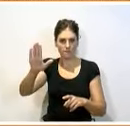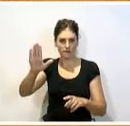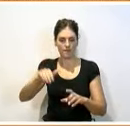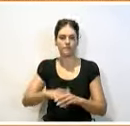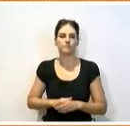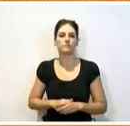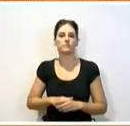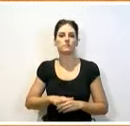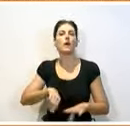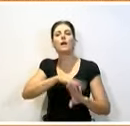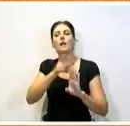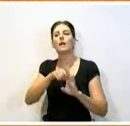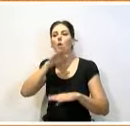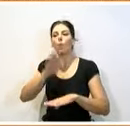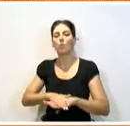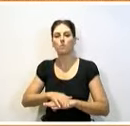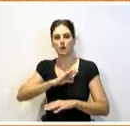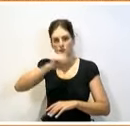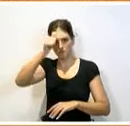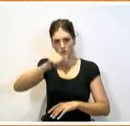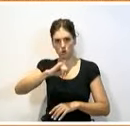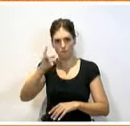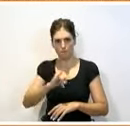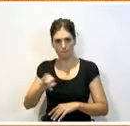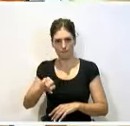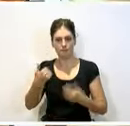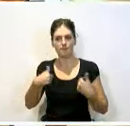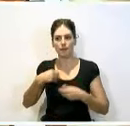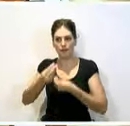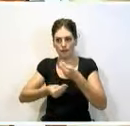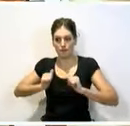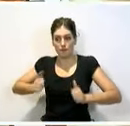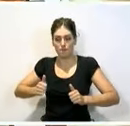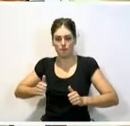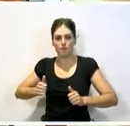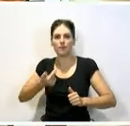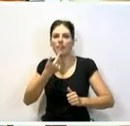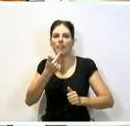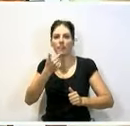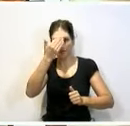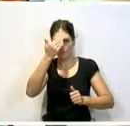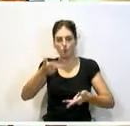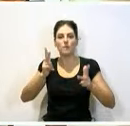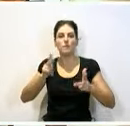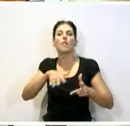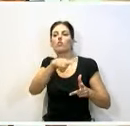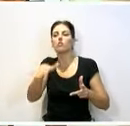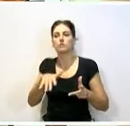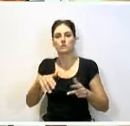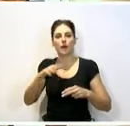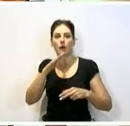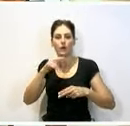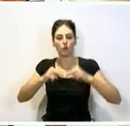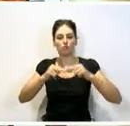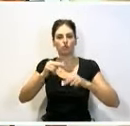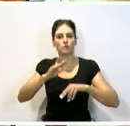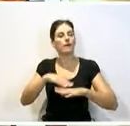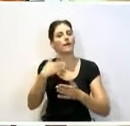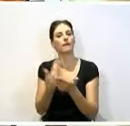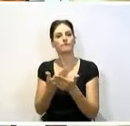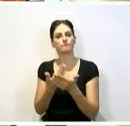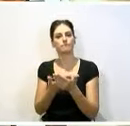la ley, señor Pérez Pastor, póngase a ello, defina dónde va a estar la memoria democrática y vamos a construir para garantizar